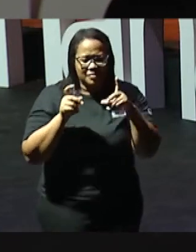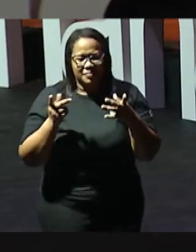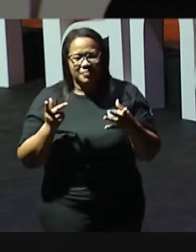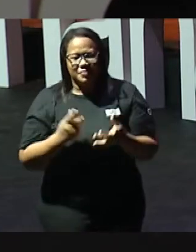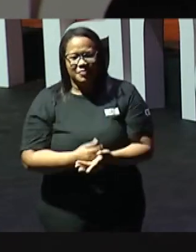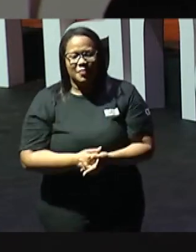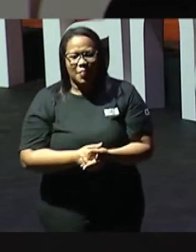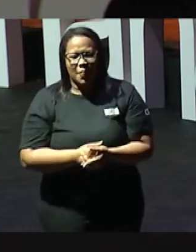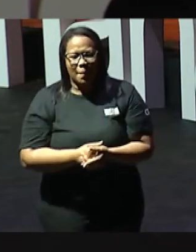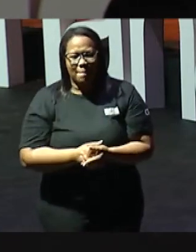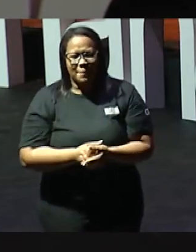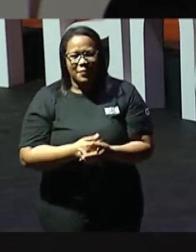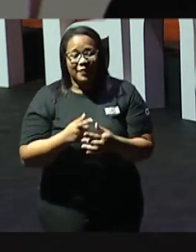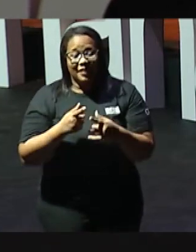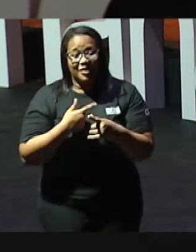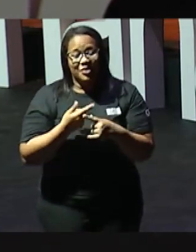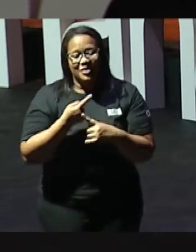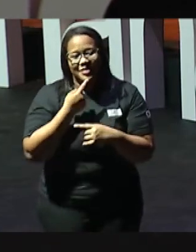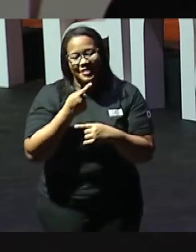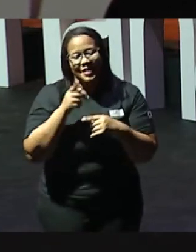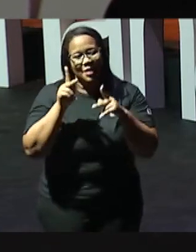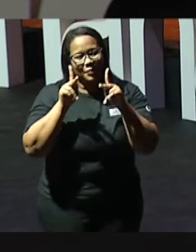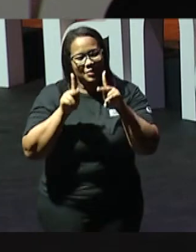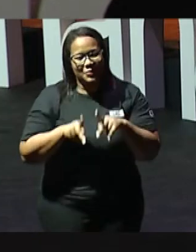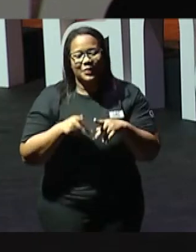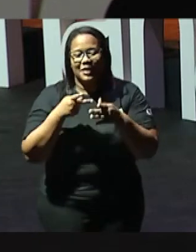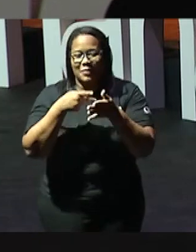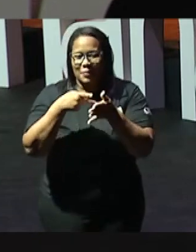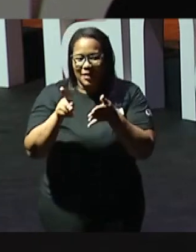el patrocinador se cayó no va